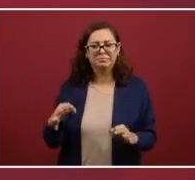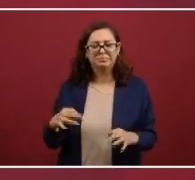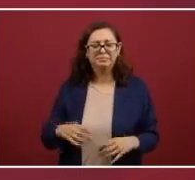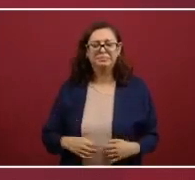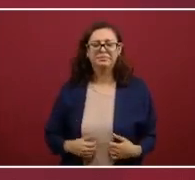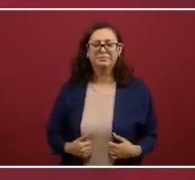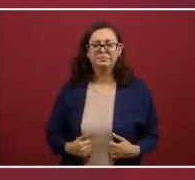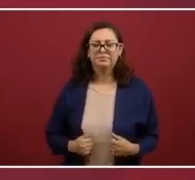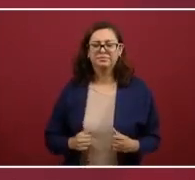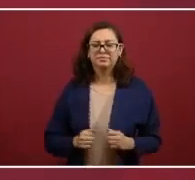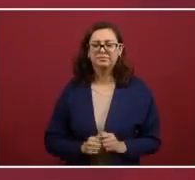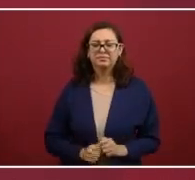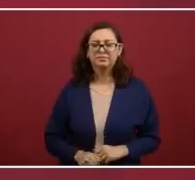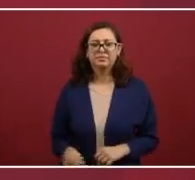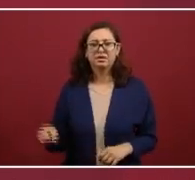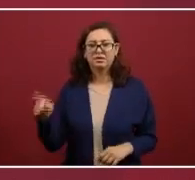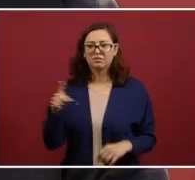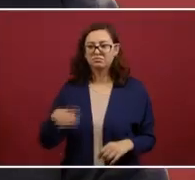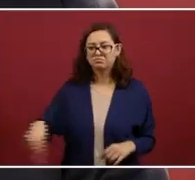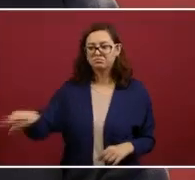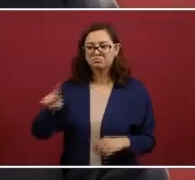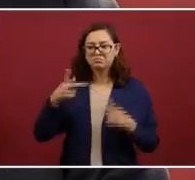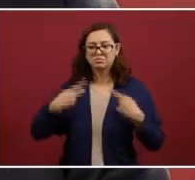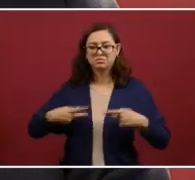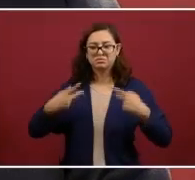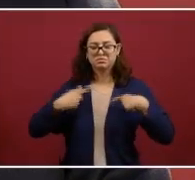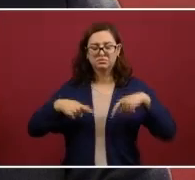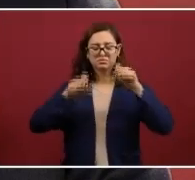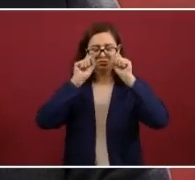Fue un despertar ciudadano.